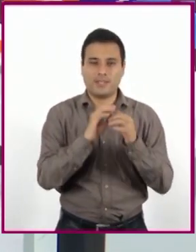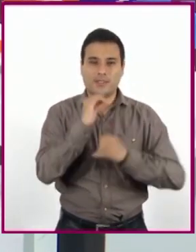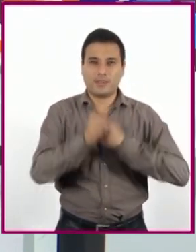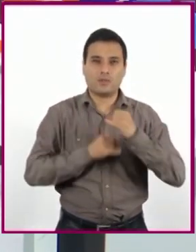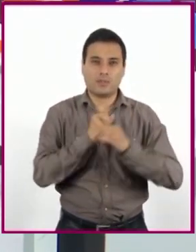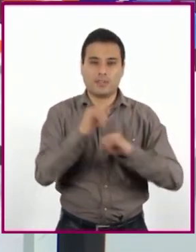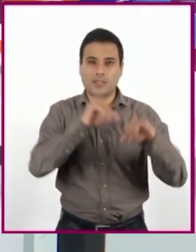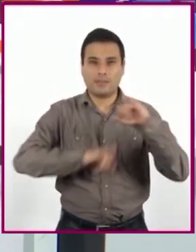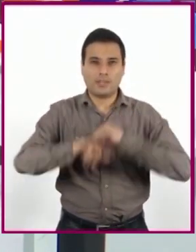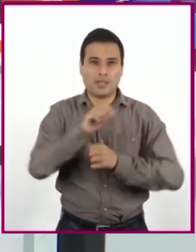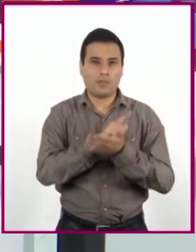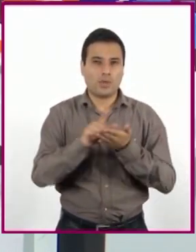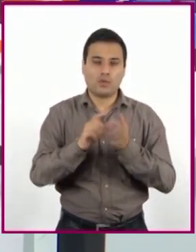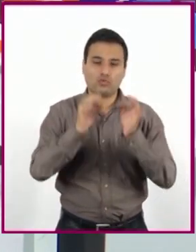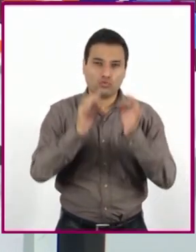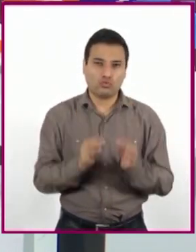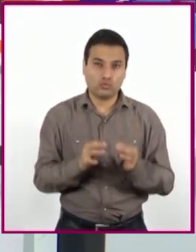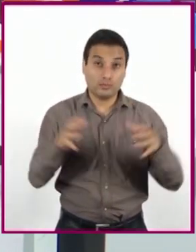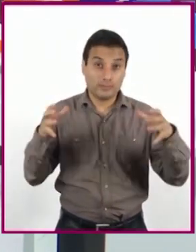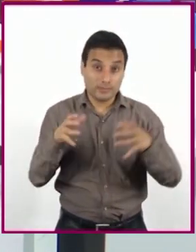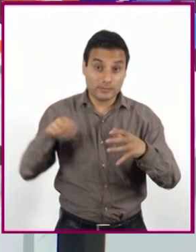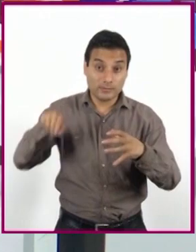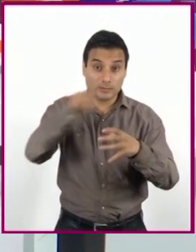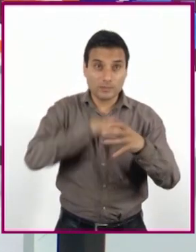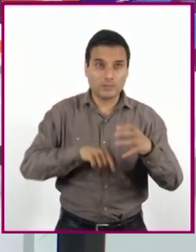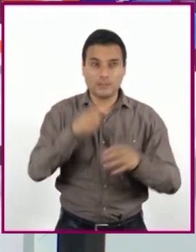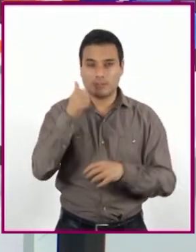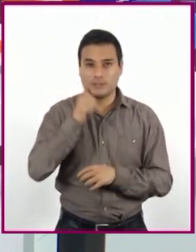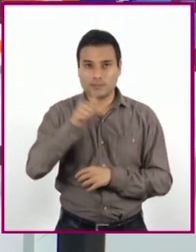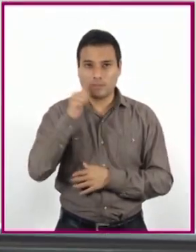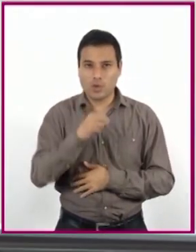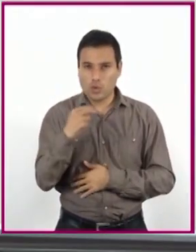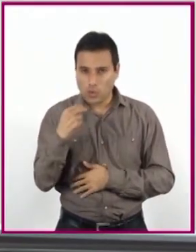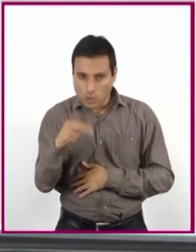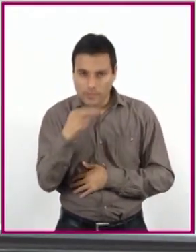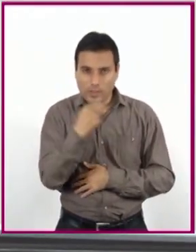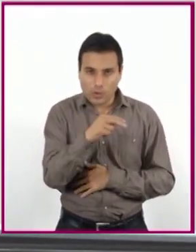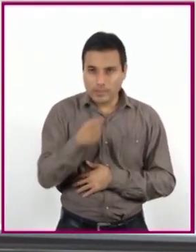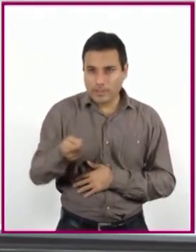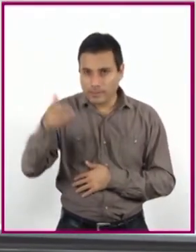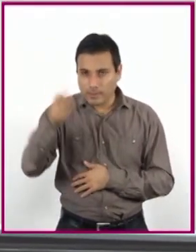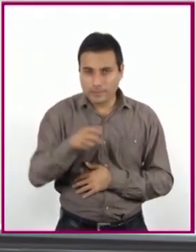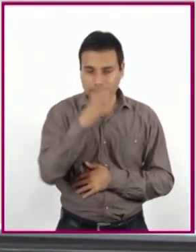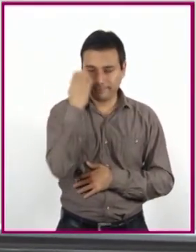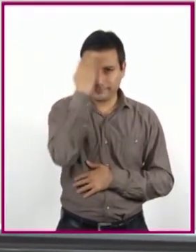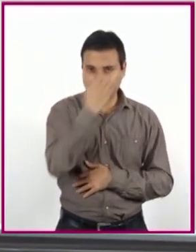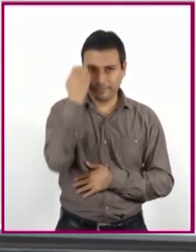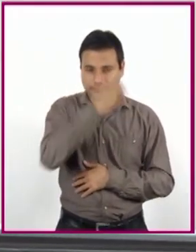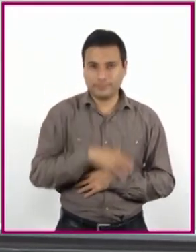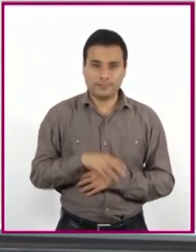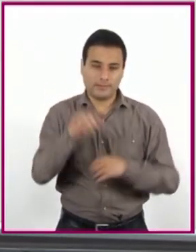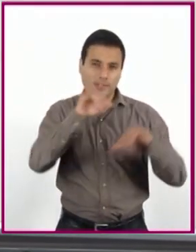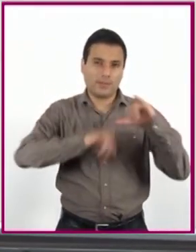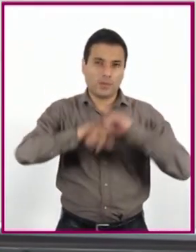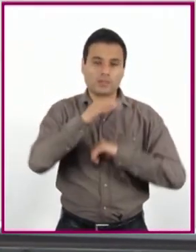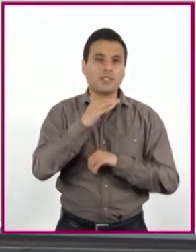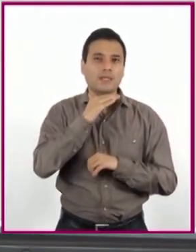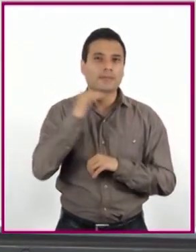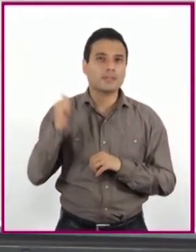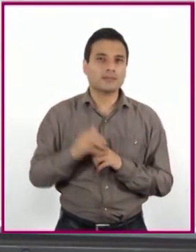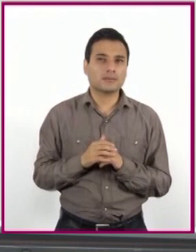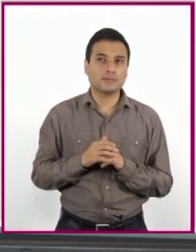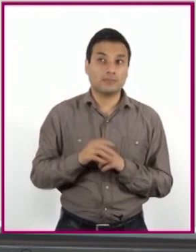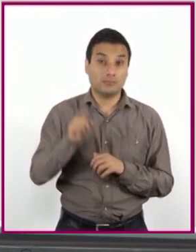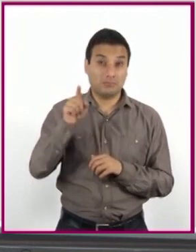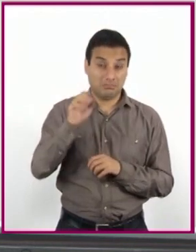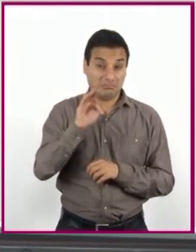que se encarga desde entonces de supervisar la nomenclatura química. Los químicos alemanes tenían prohibida la